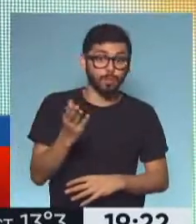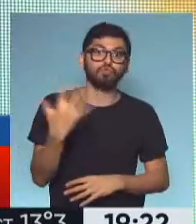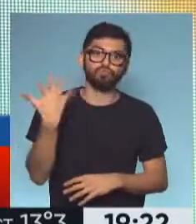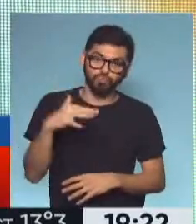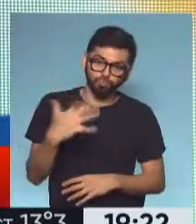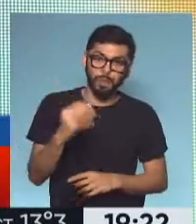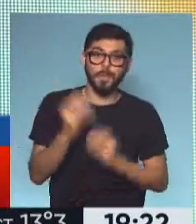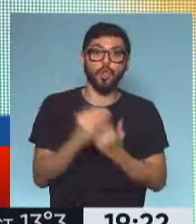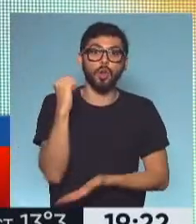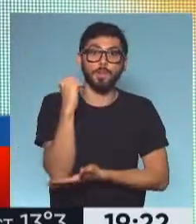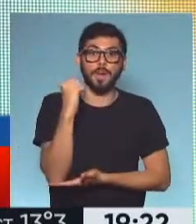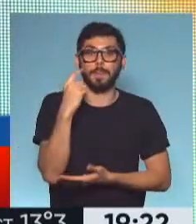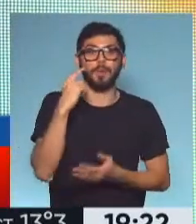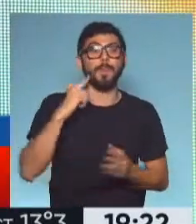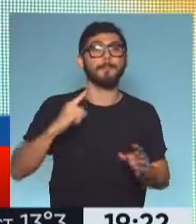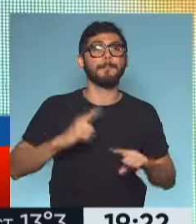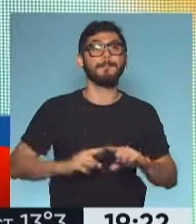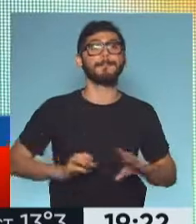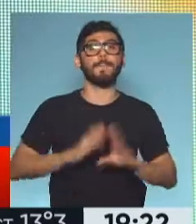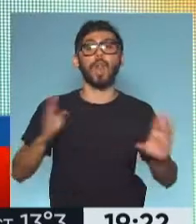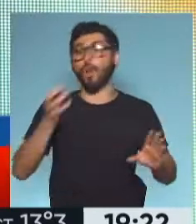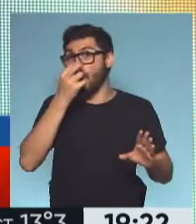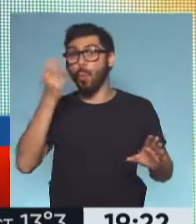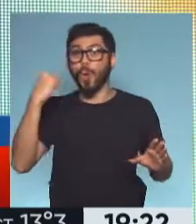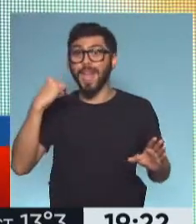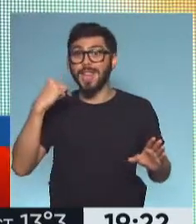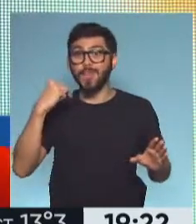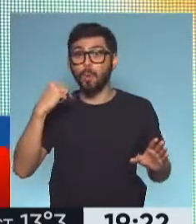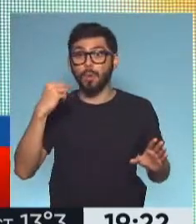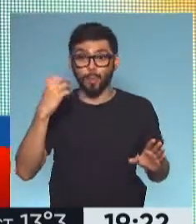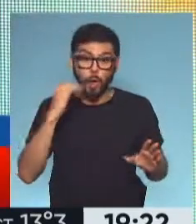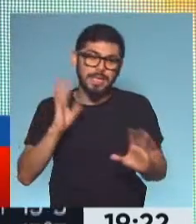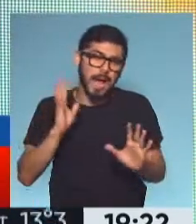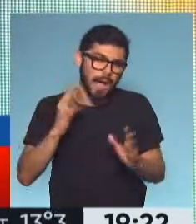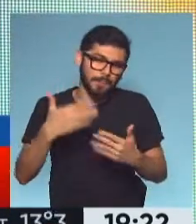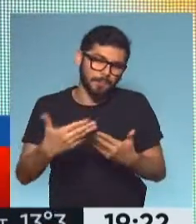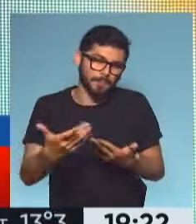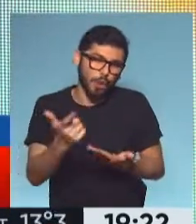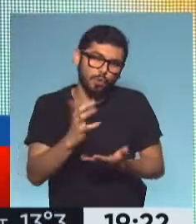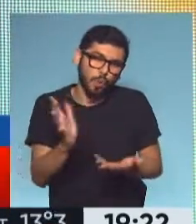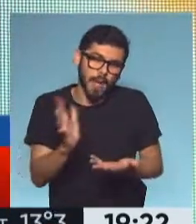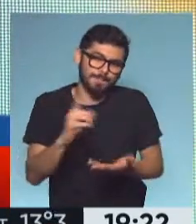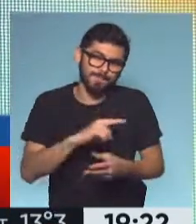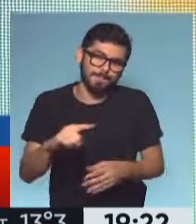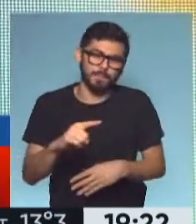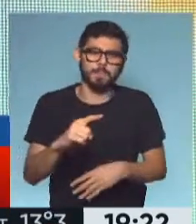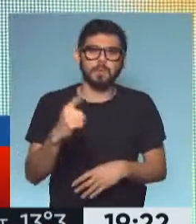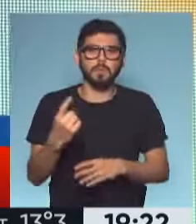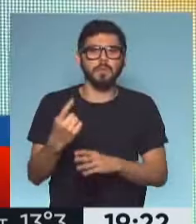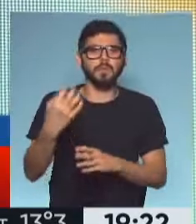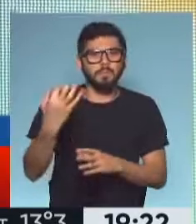Economía. 29 era anual, pero ya a esta altura ya podemos decir que es utópico ese número. Lo cual me hacía decir en el